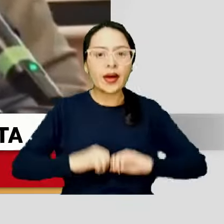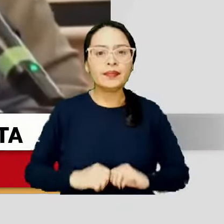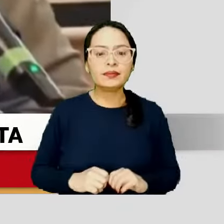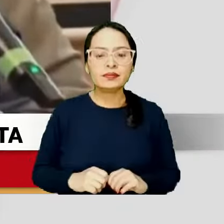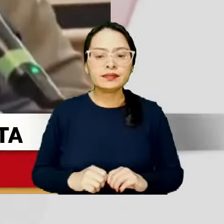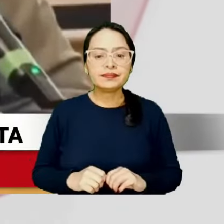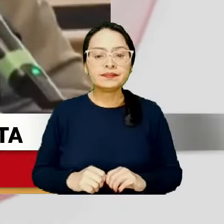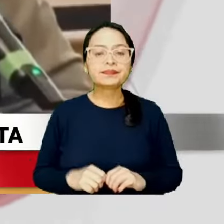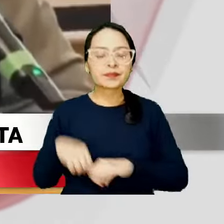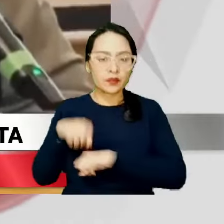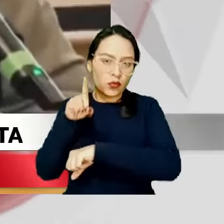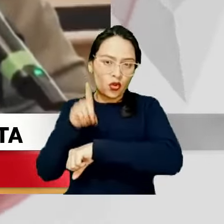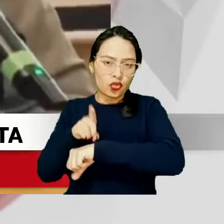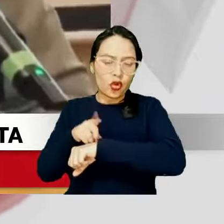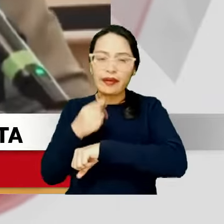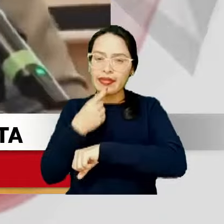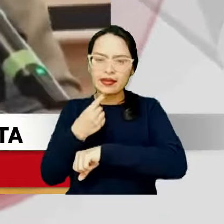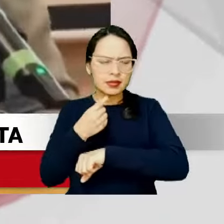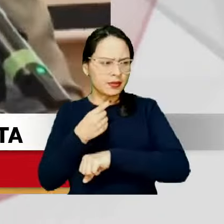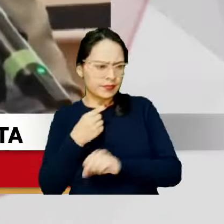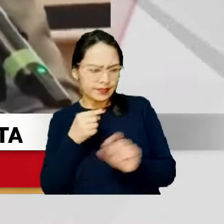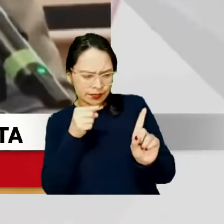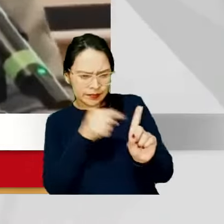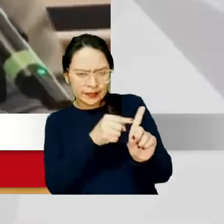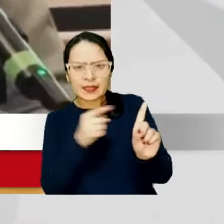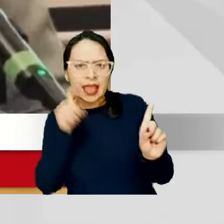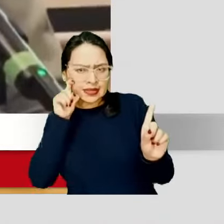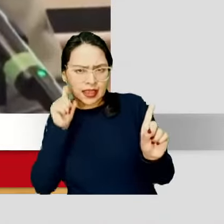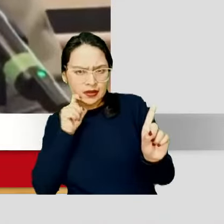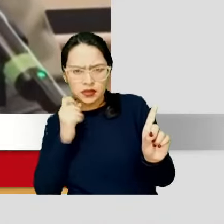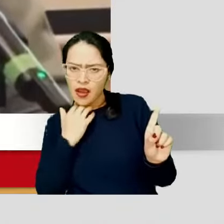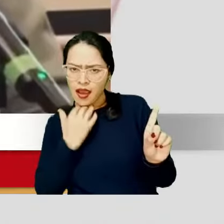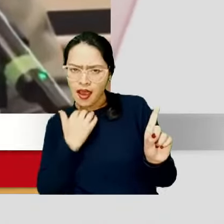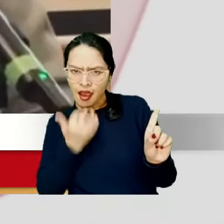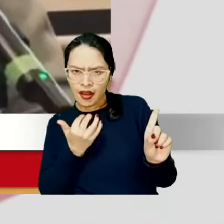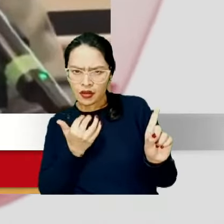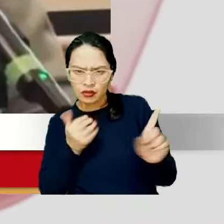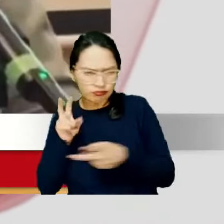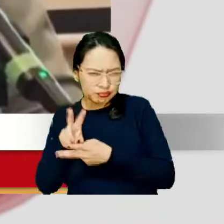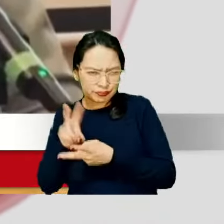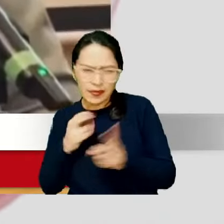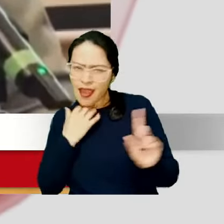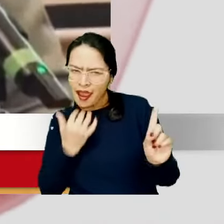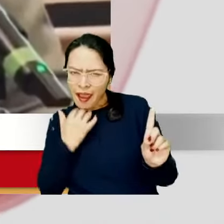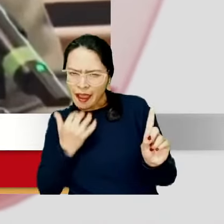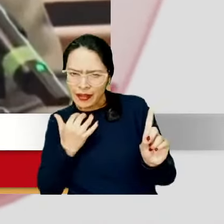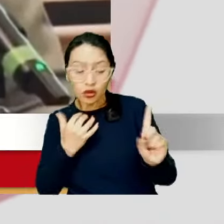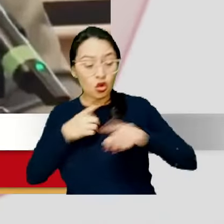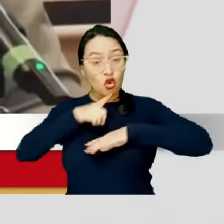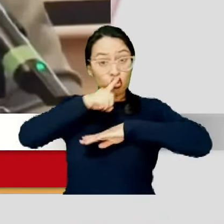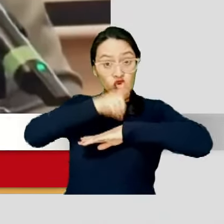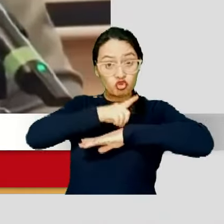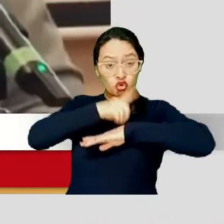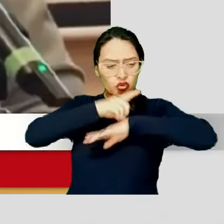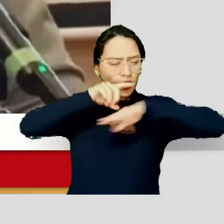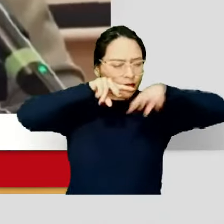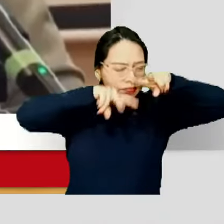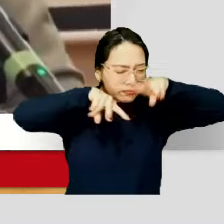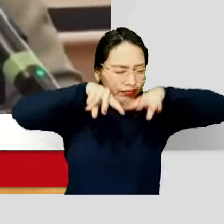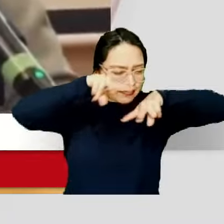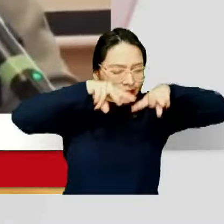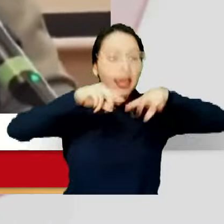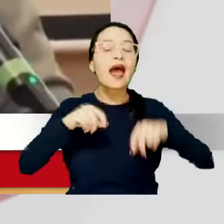médico Rigoberto Ignacio Tomalá Calderón. Este médico forense, funcionario de la Fiscalía,